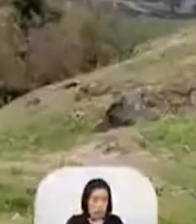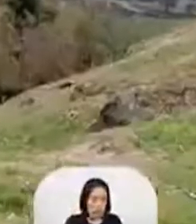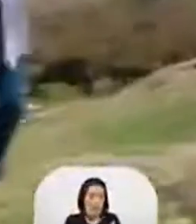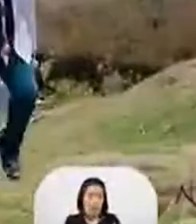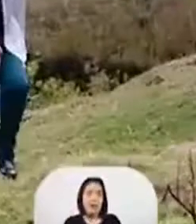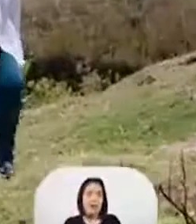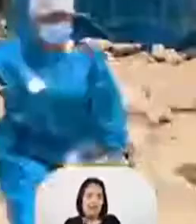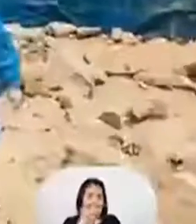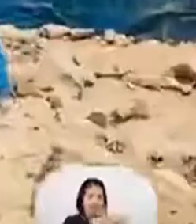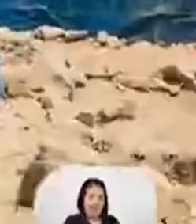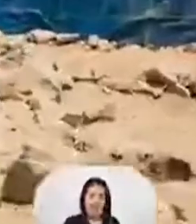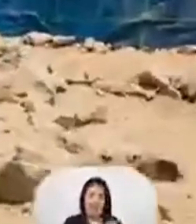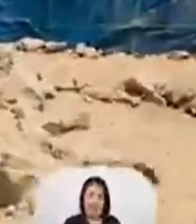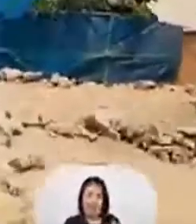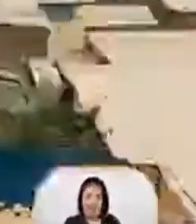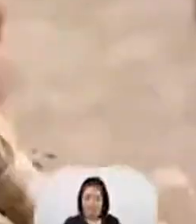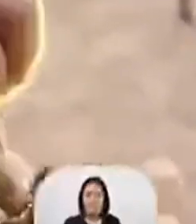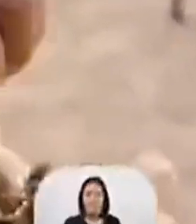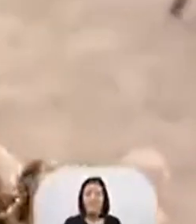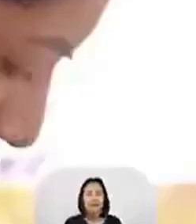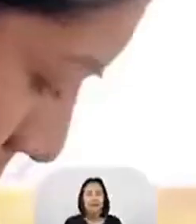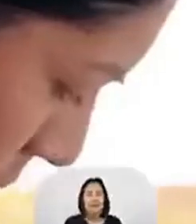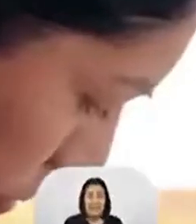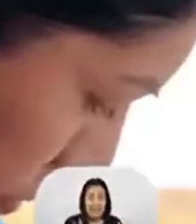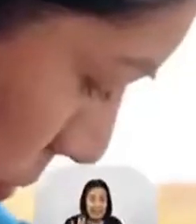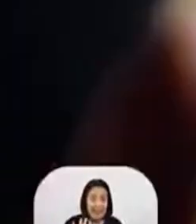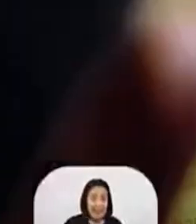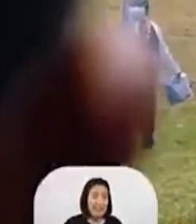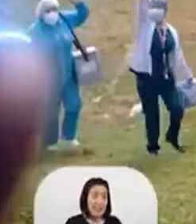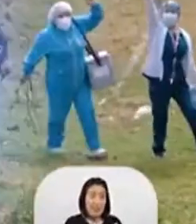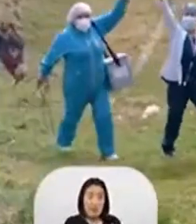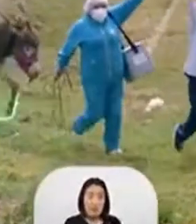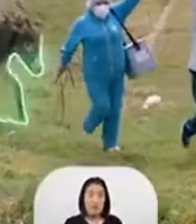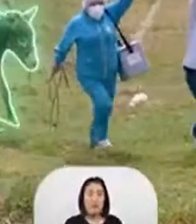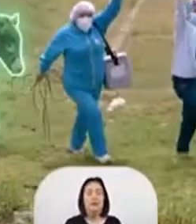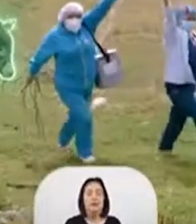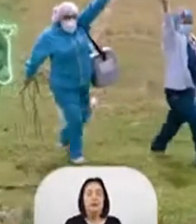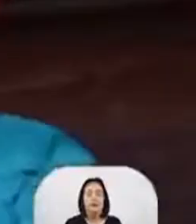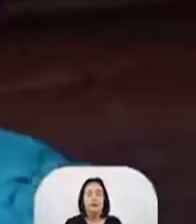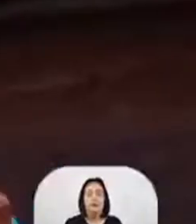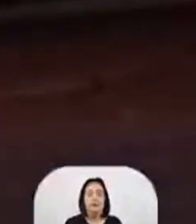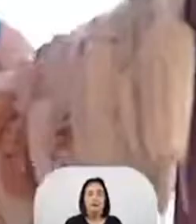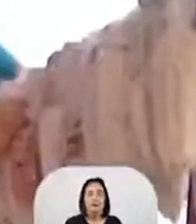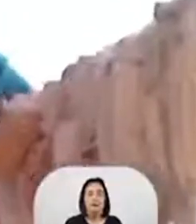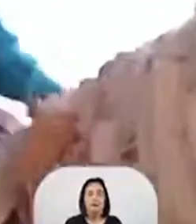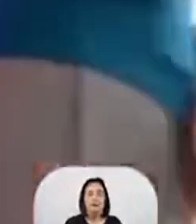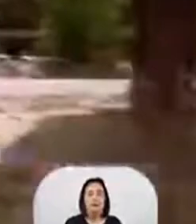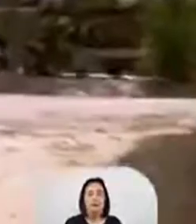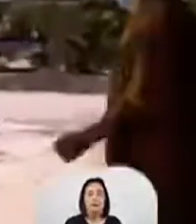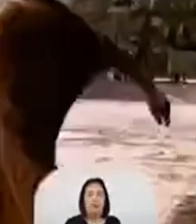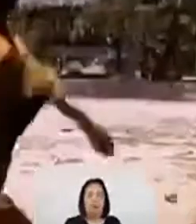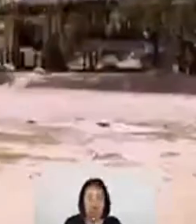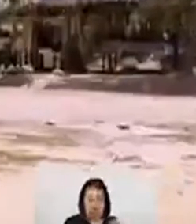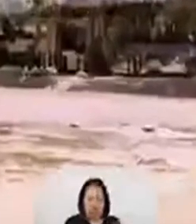Ahora las vacunas van a tu encuentro. ¡Llegaron las vacunas!